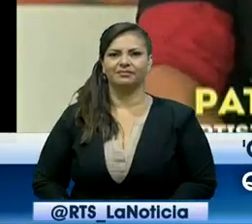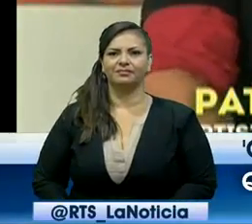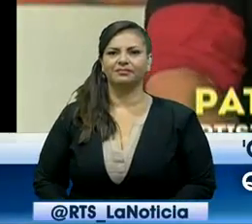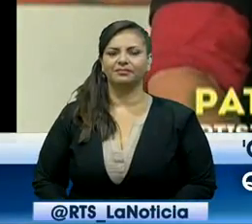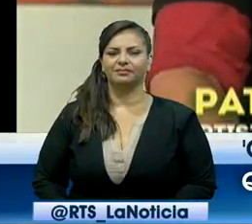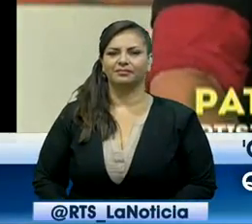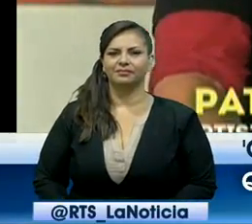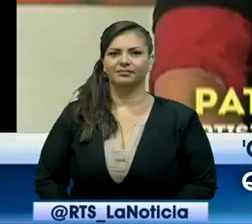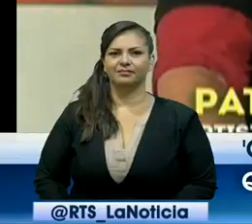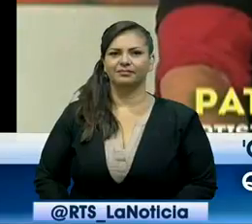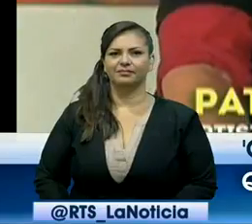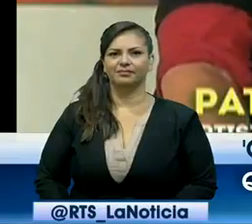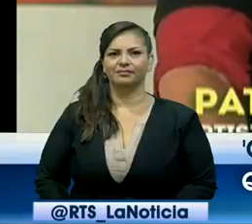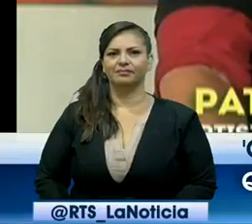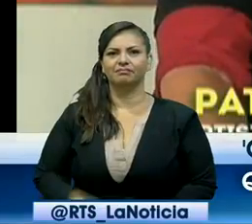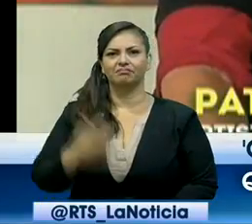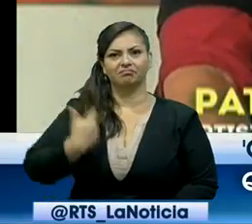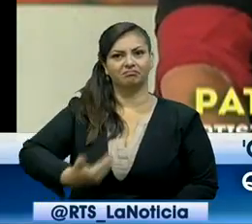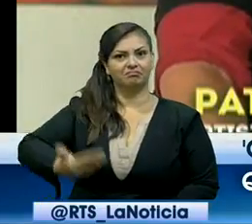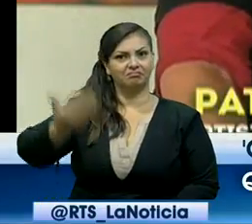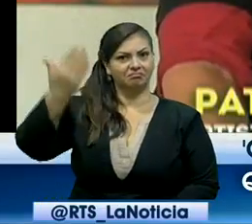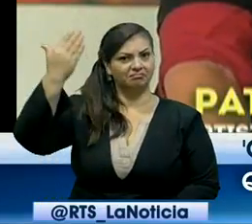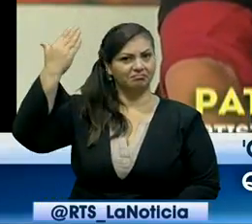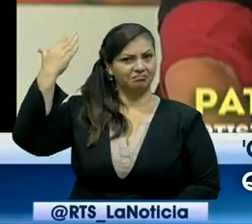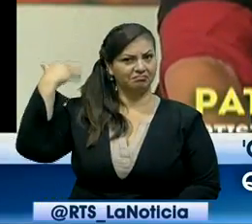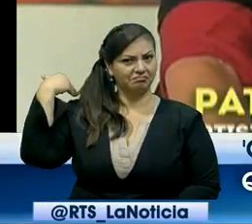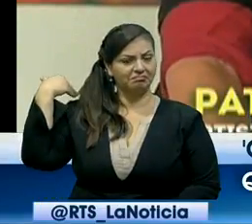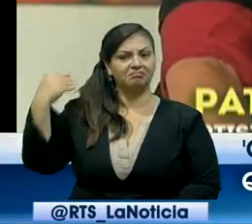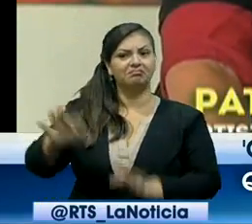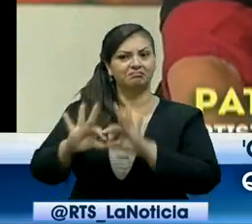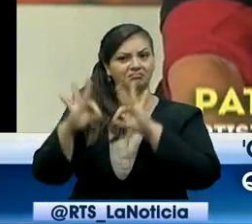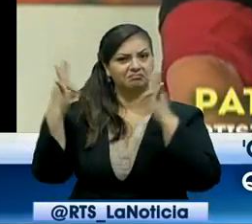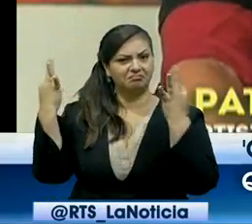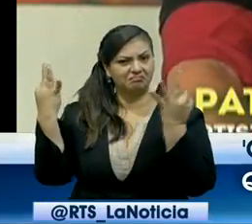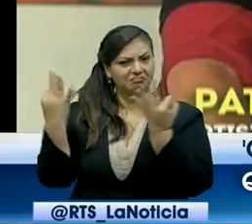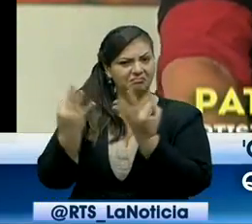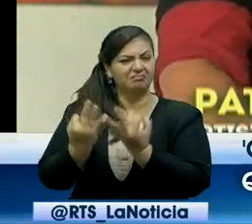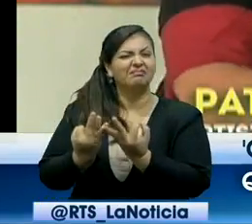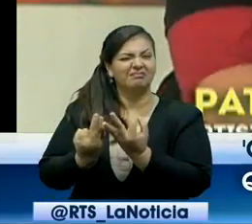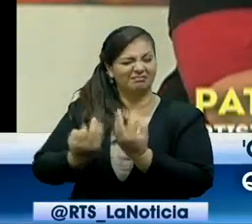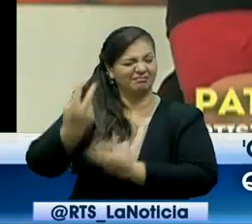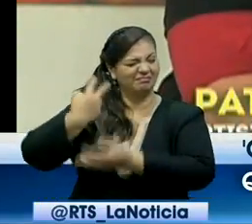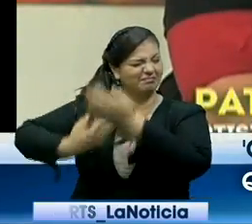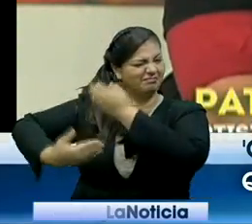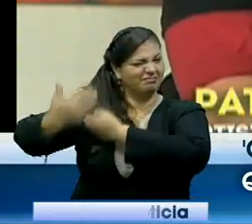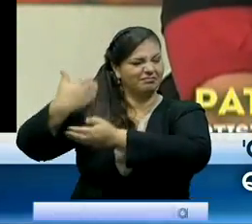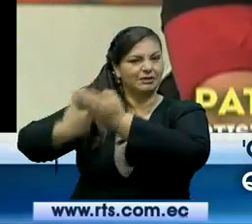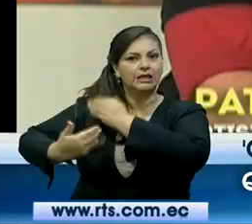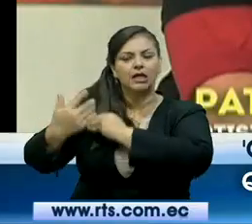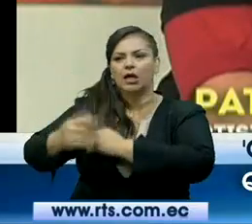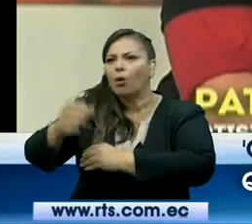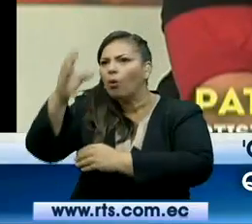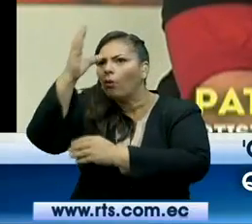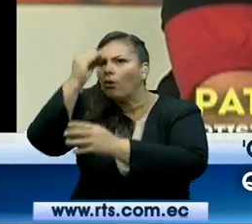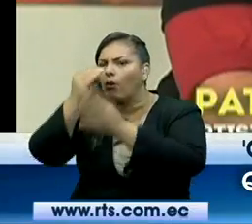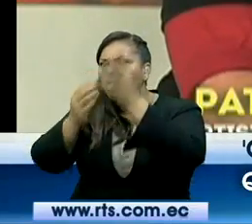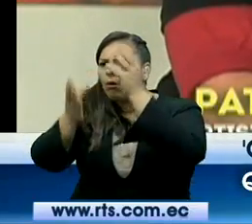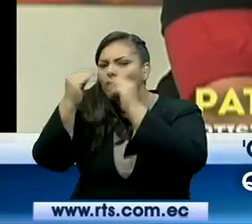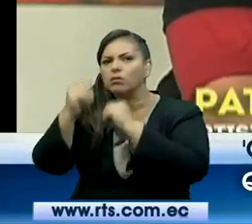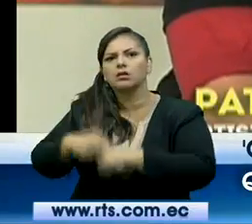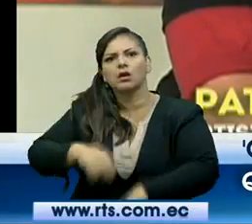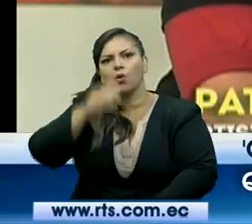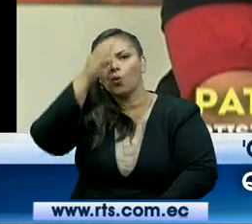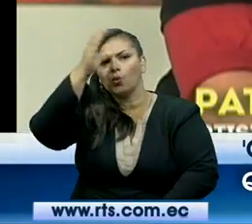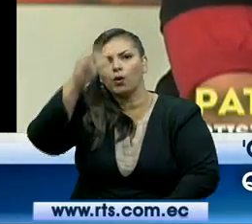nuestras culturas ancestrales y también nuestros grupos aborígenes ha sido el uso del cacao como bebida